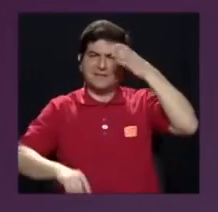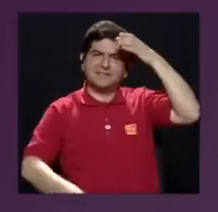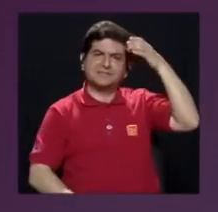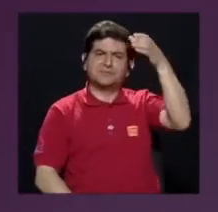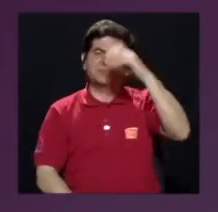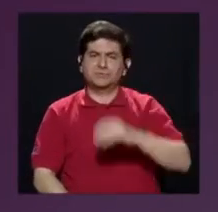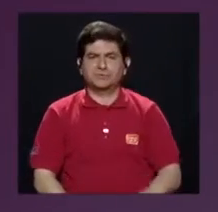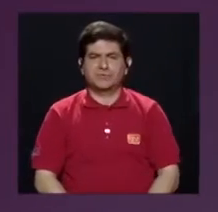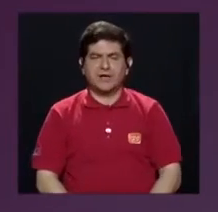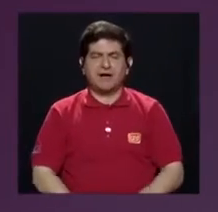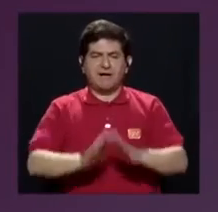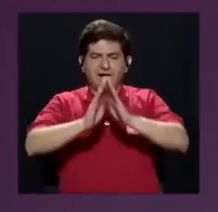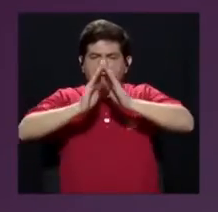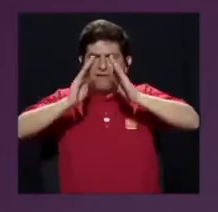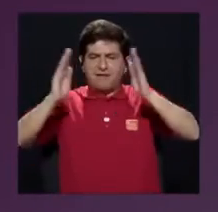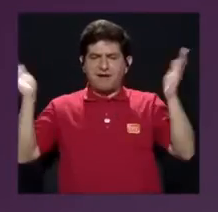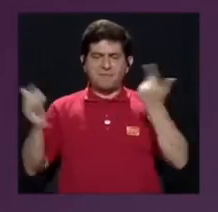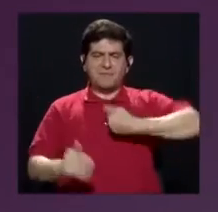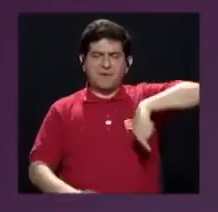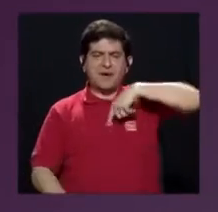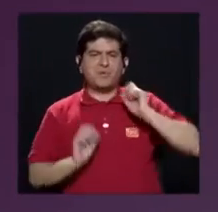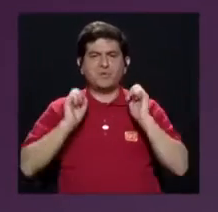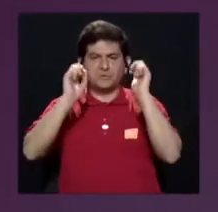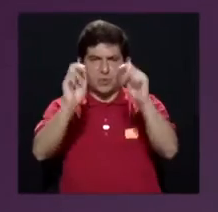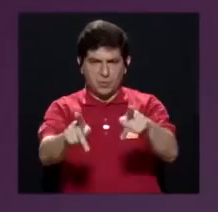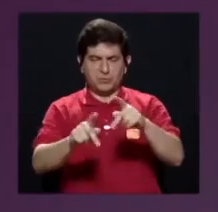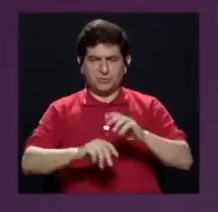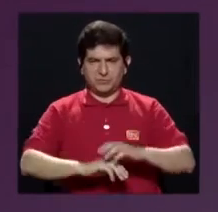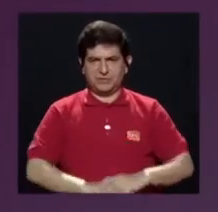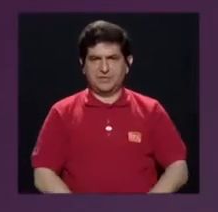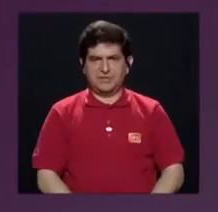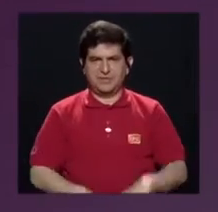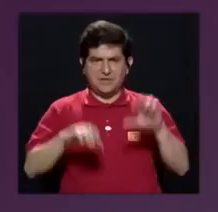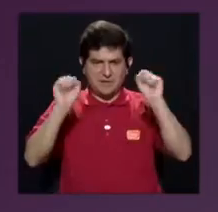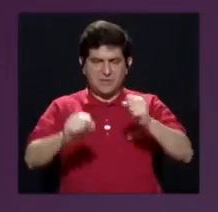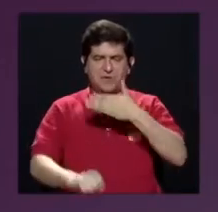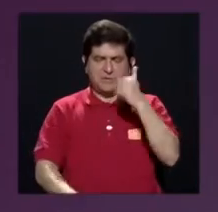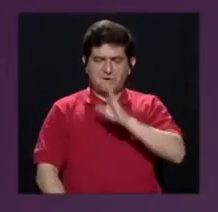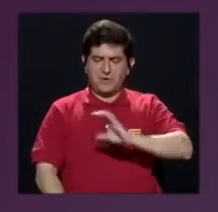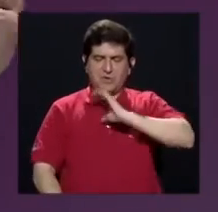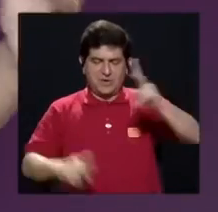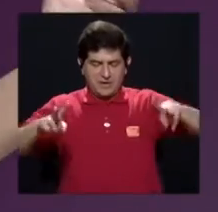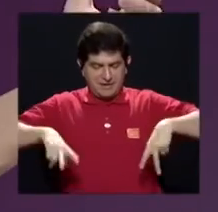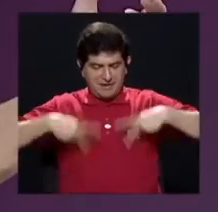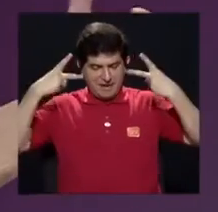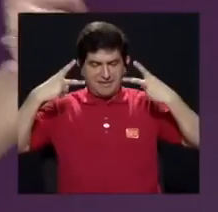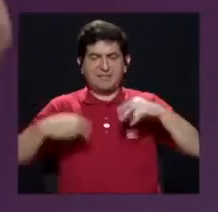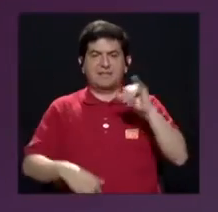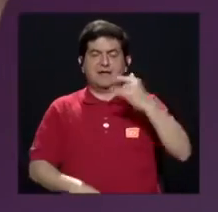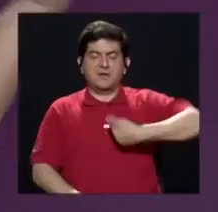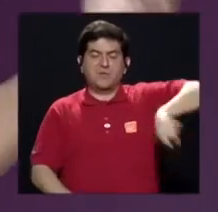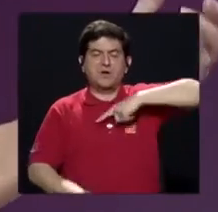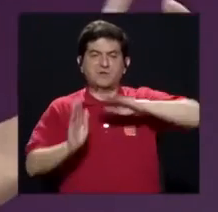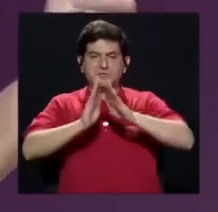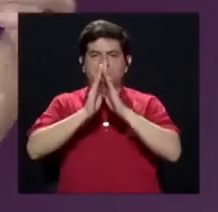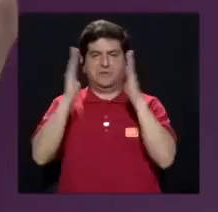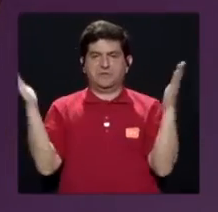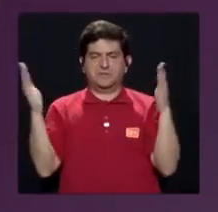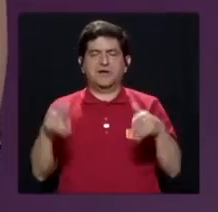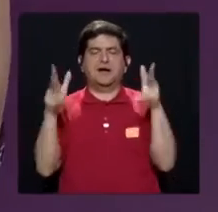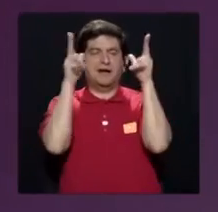culturas amplían nuestras posibilidades de elevar la calidad de vida, también de nosotros abrirnos a una